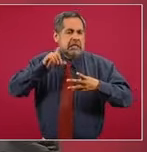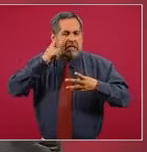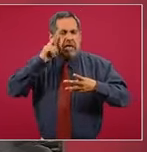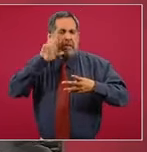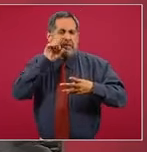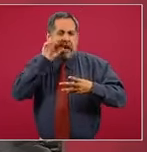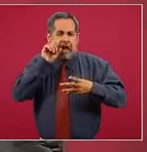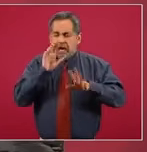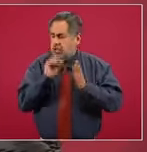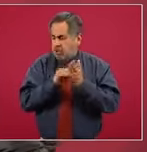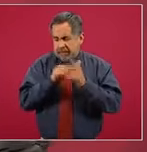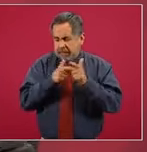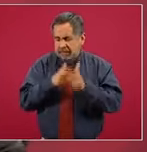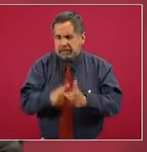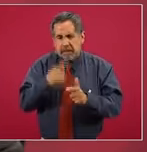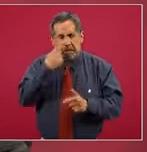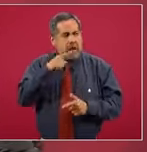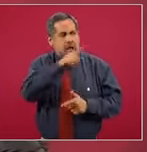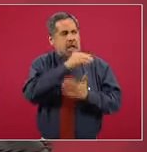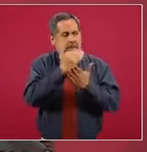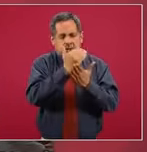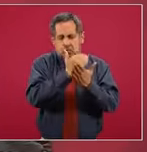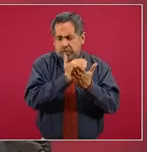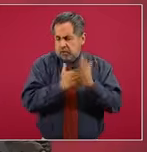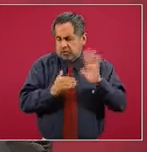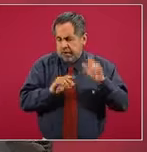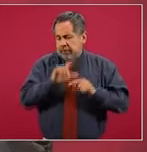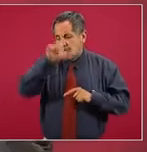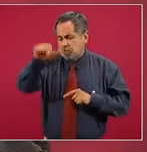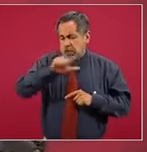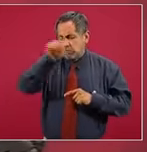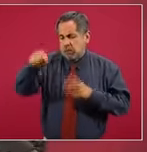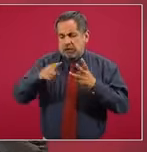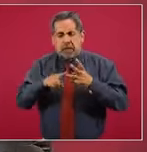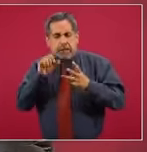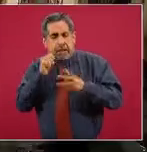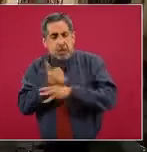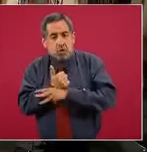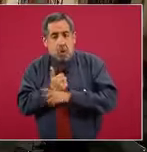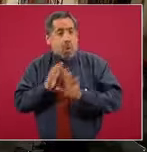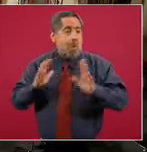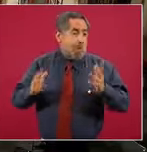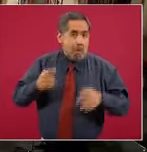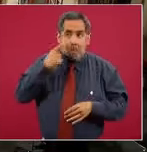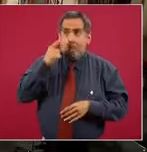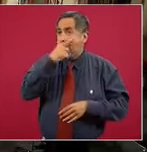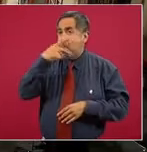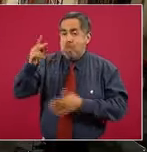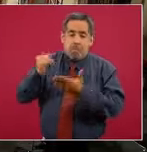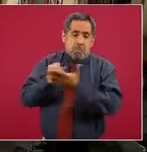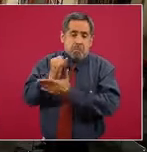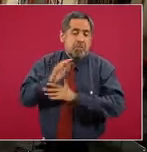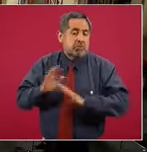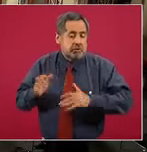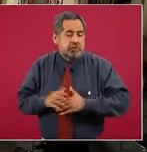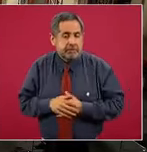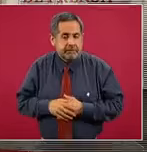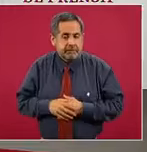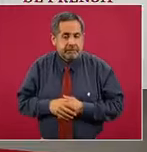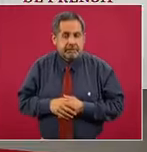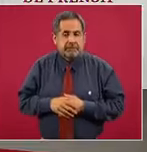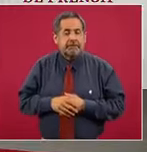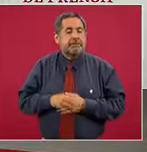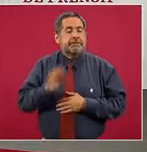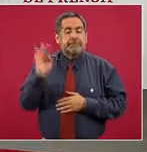nivel naranja para luego pasar a nivel amarillo. ¿Podría